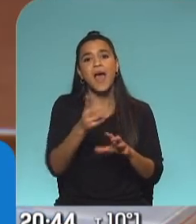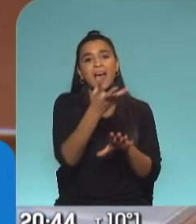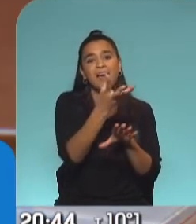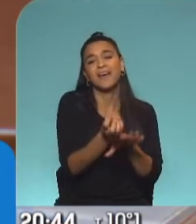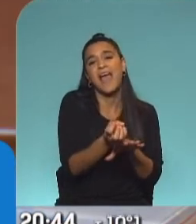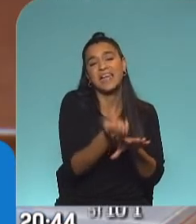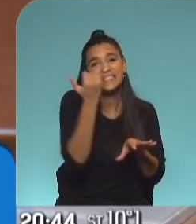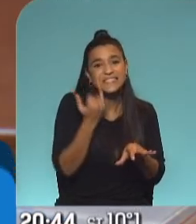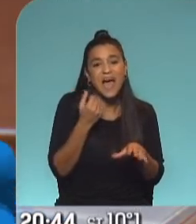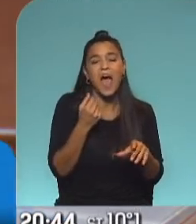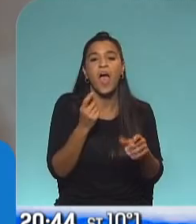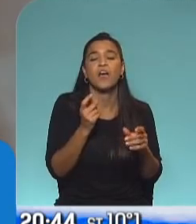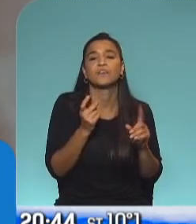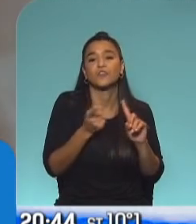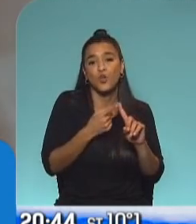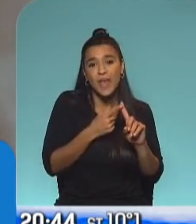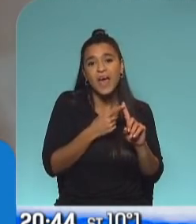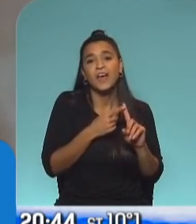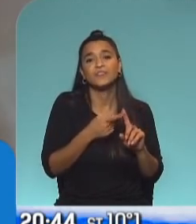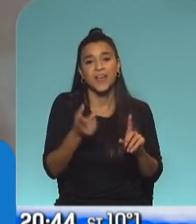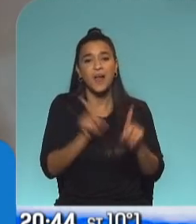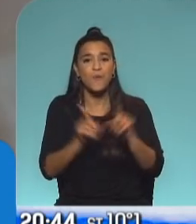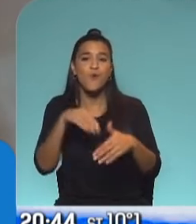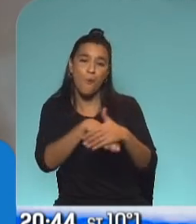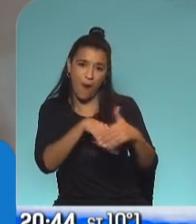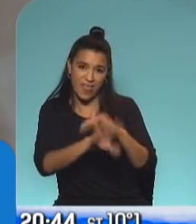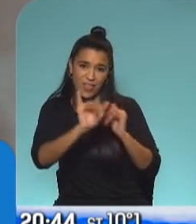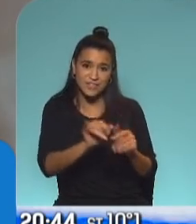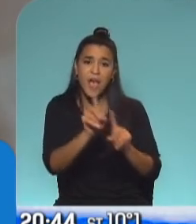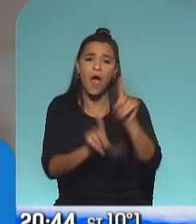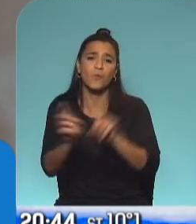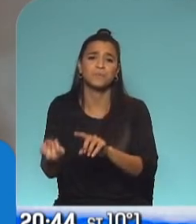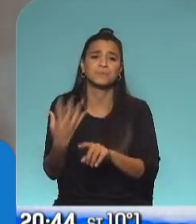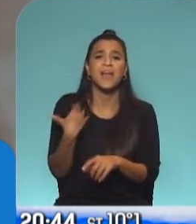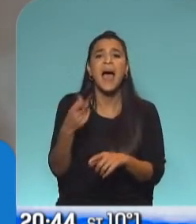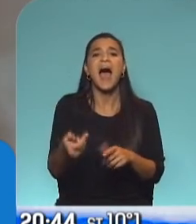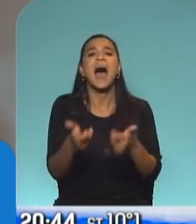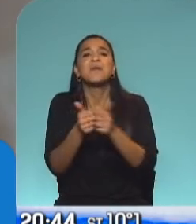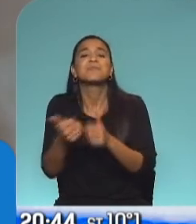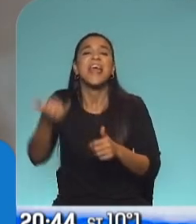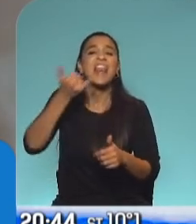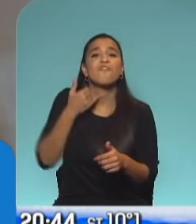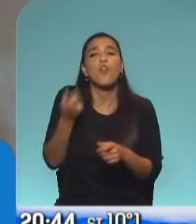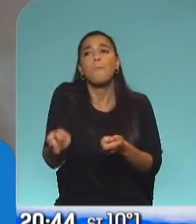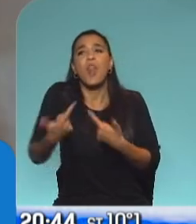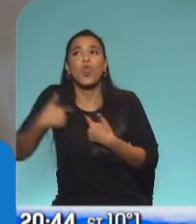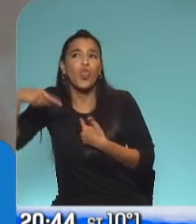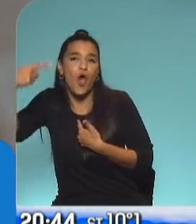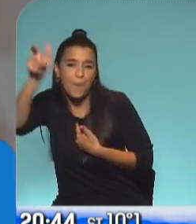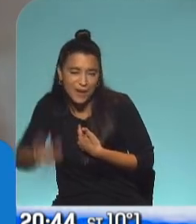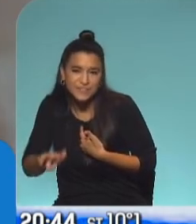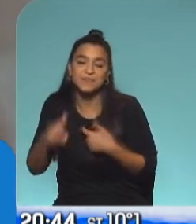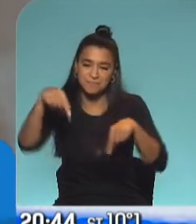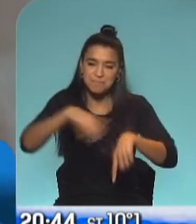grabados o de cualquier tipo de contacto? De números con contactos guardados y de números que por ahí se presentan. Me dio tu teléfono tal, pero y necesitan, es